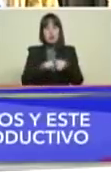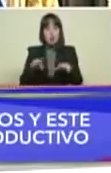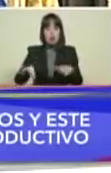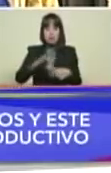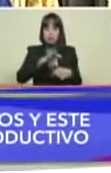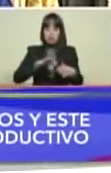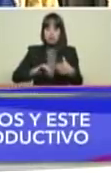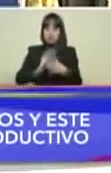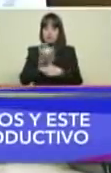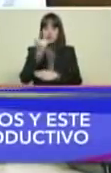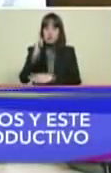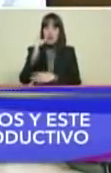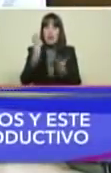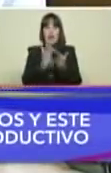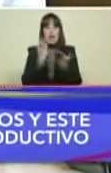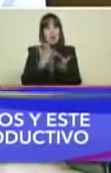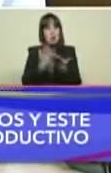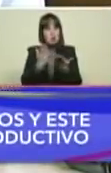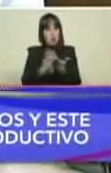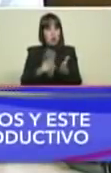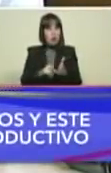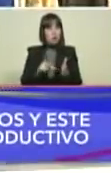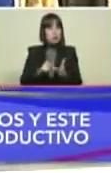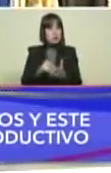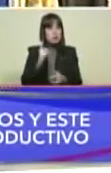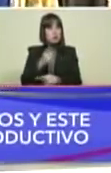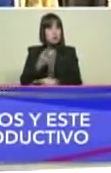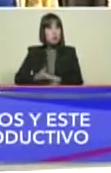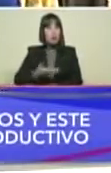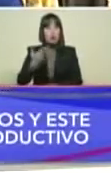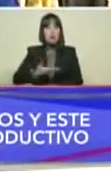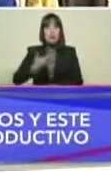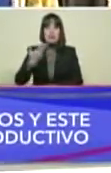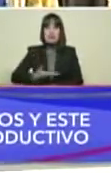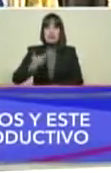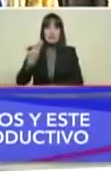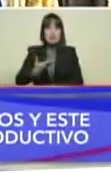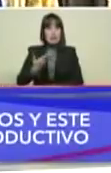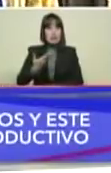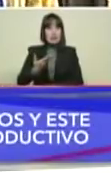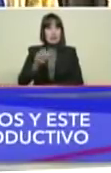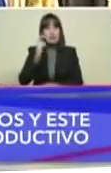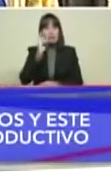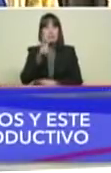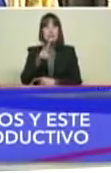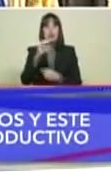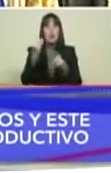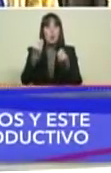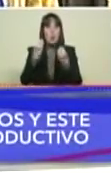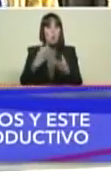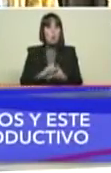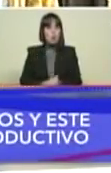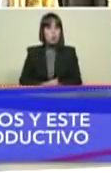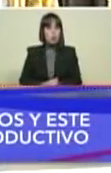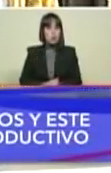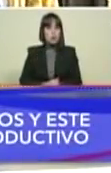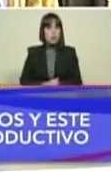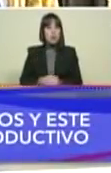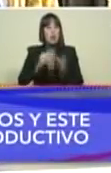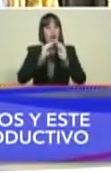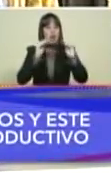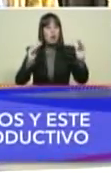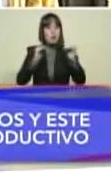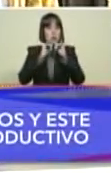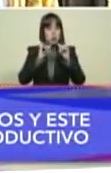Aristóbulo. Tiene un impacto educativo tremendo, se pierde de vista el impacto educativo. Así que hago estos